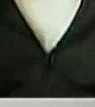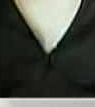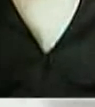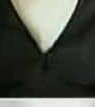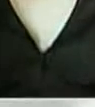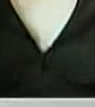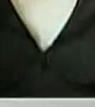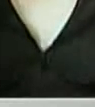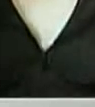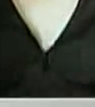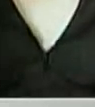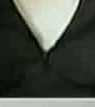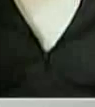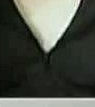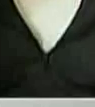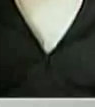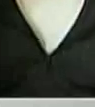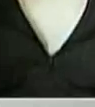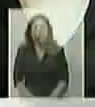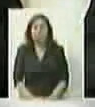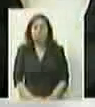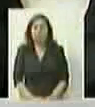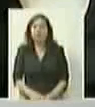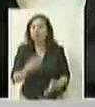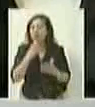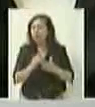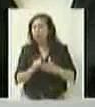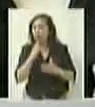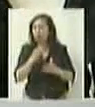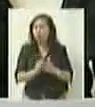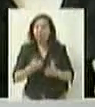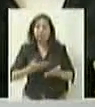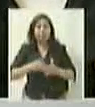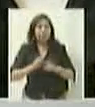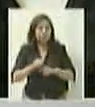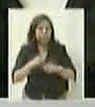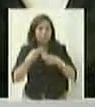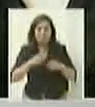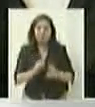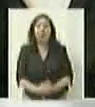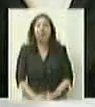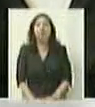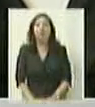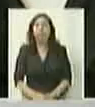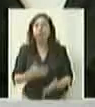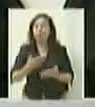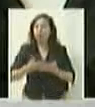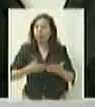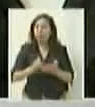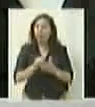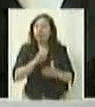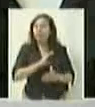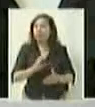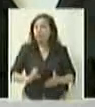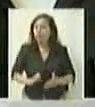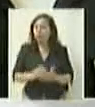las políticas impulsadas por el presidente de la República, lo hace participando en actos públicos, en actos de